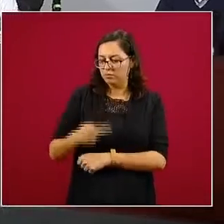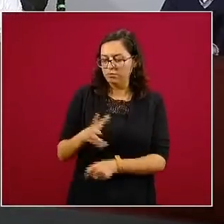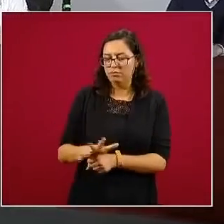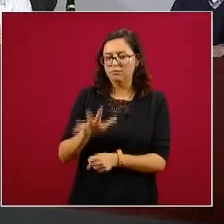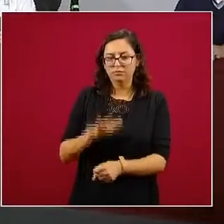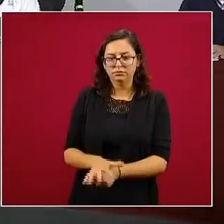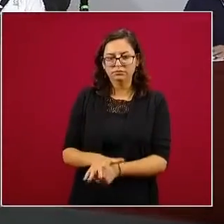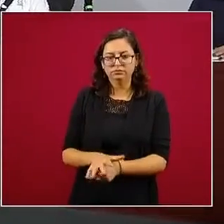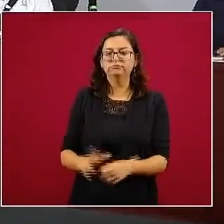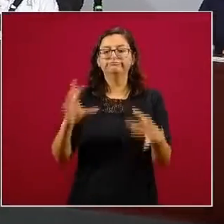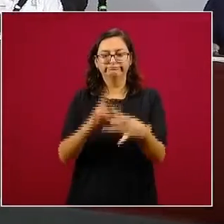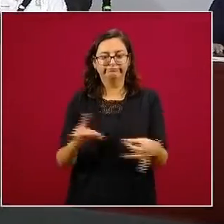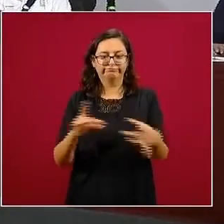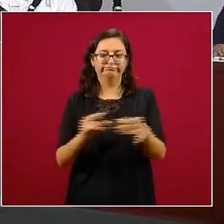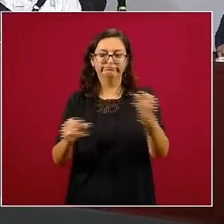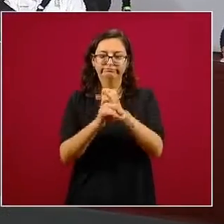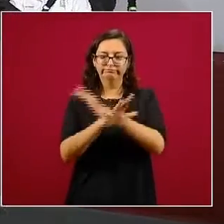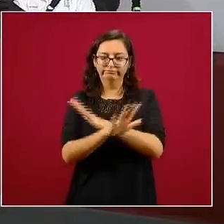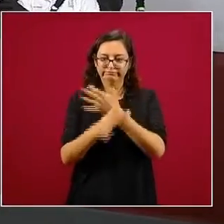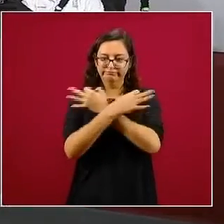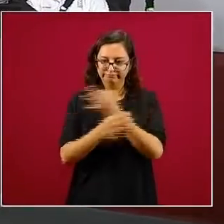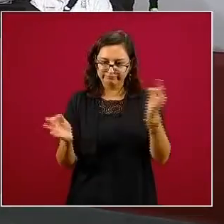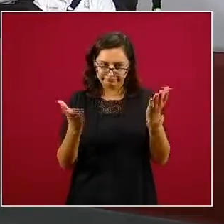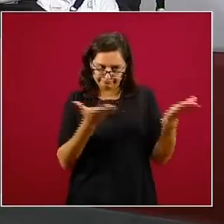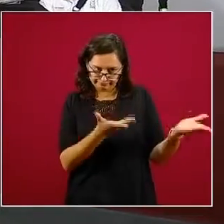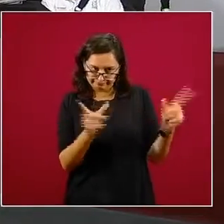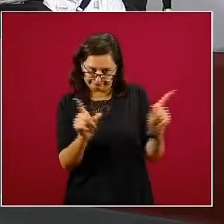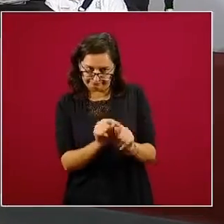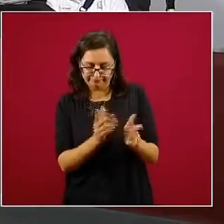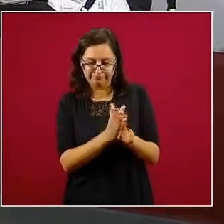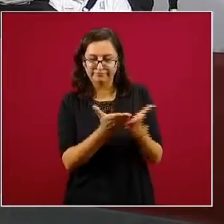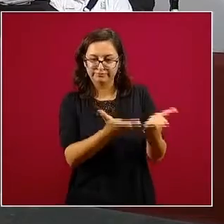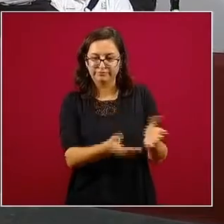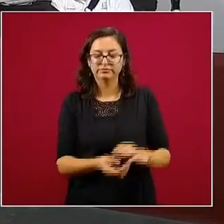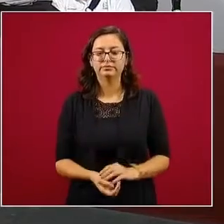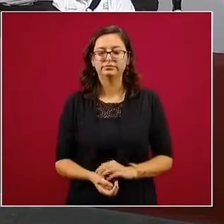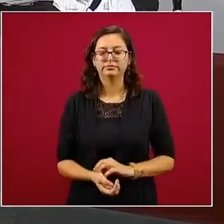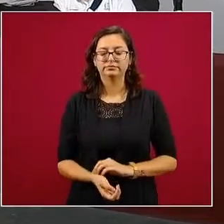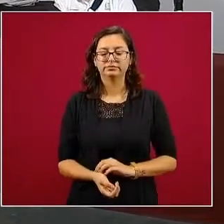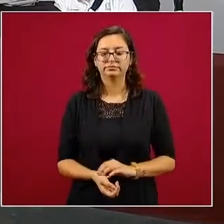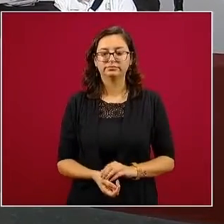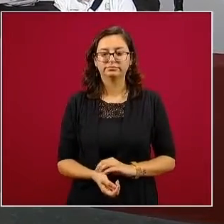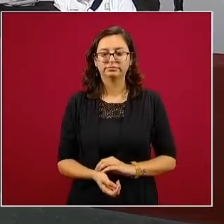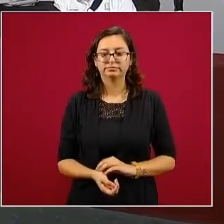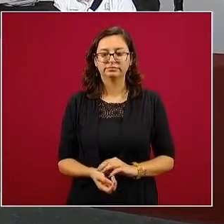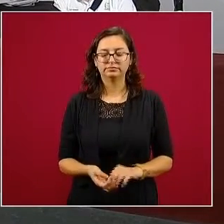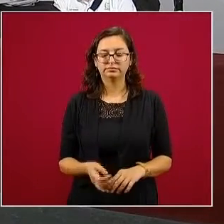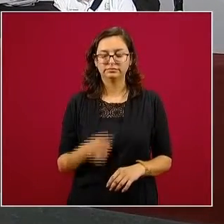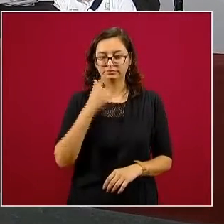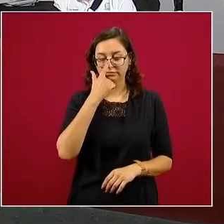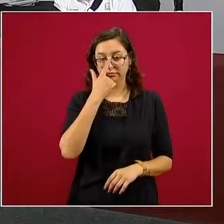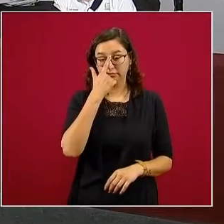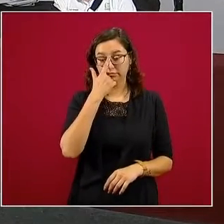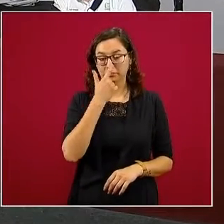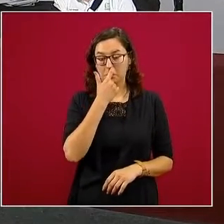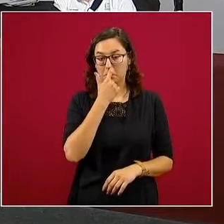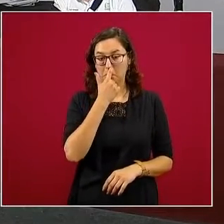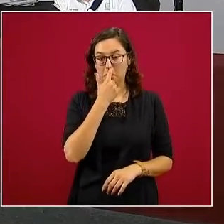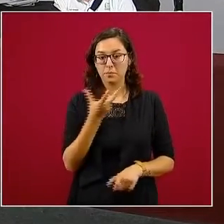de los sistemas de salud. Los hospitales de segundo y tercer nivel, las especialidades deben cuidarse, deben desarrollarse,